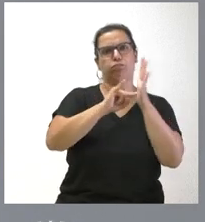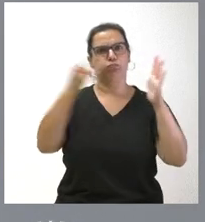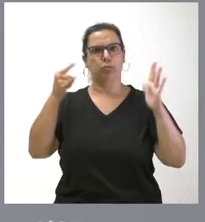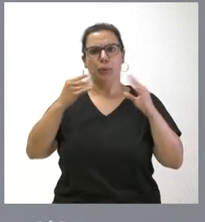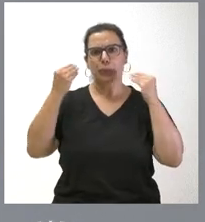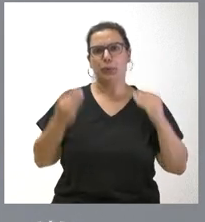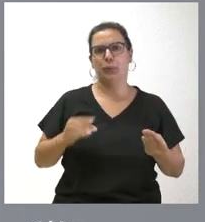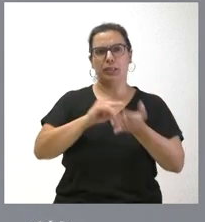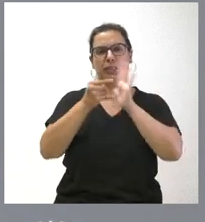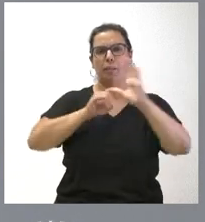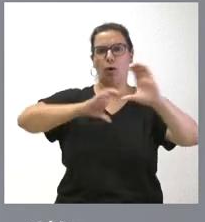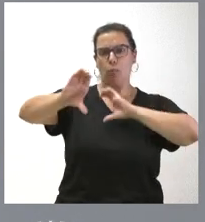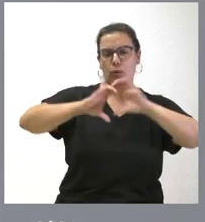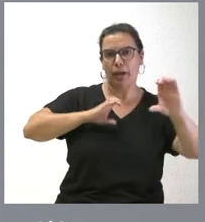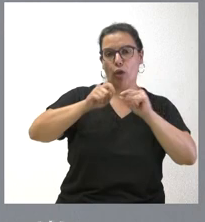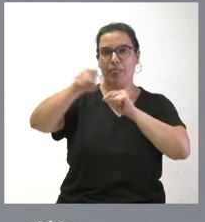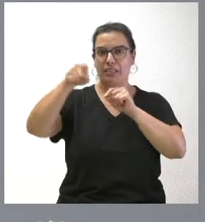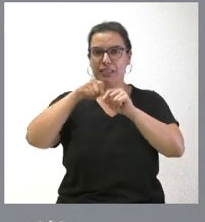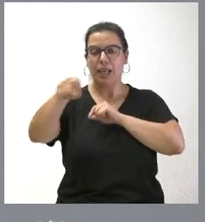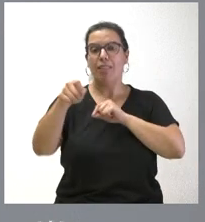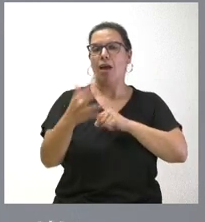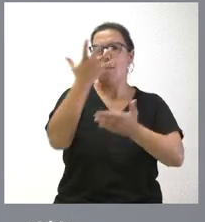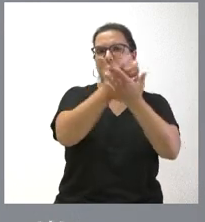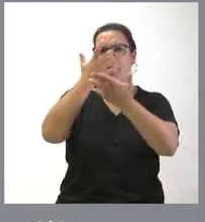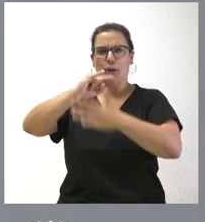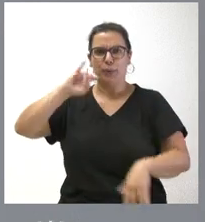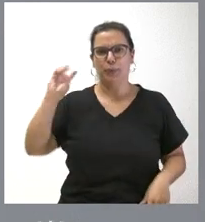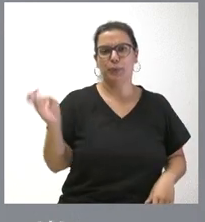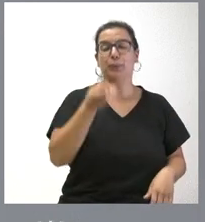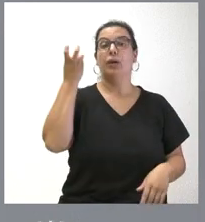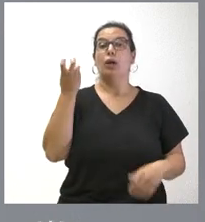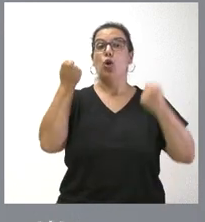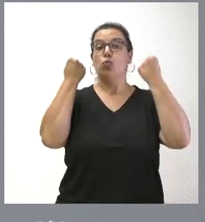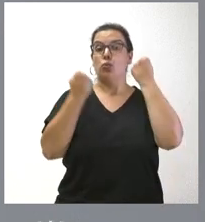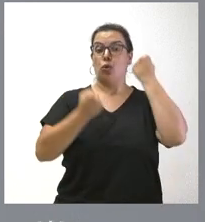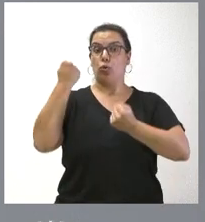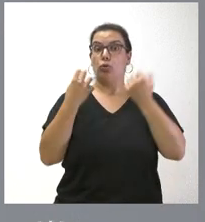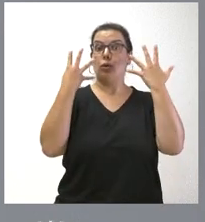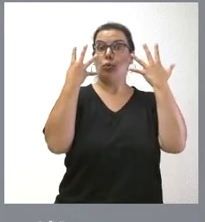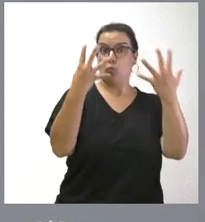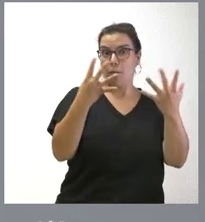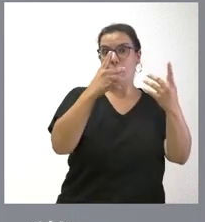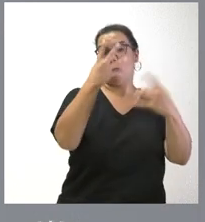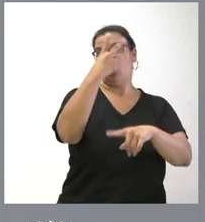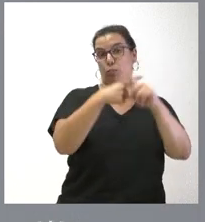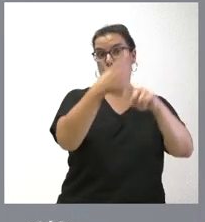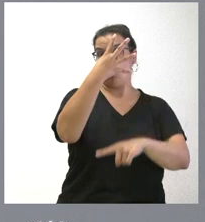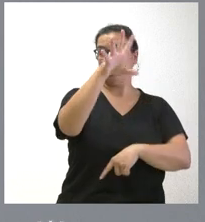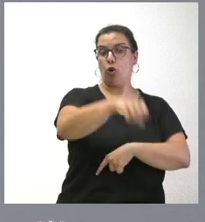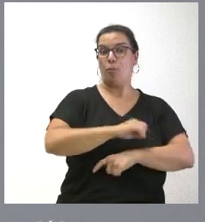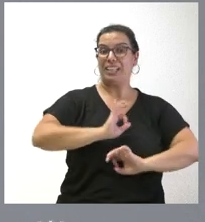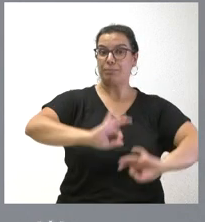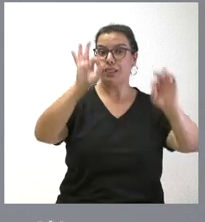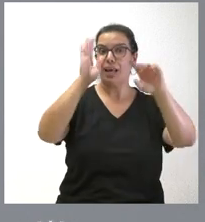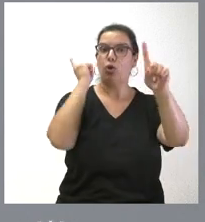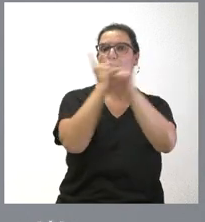de telecomunicación y otras aplicaciones tecnológicas a nueve vehículos todoterrenos adquiridos para su uso como vehículo especial de lucha